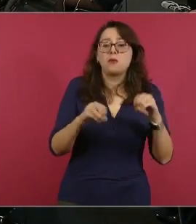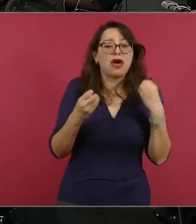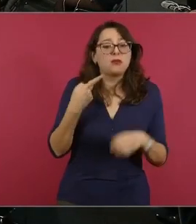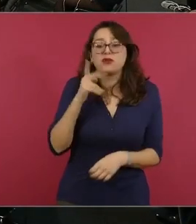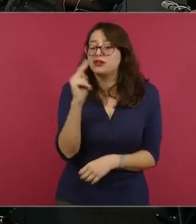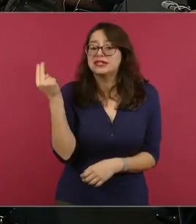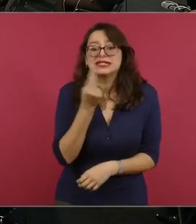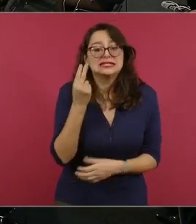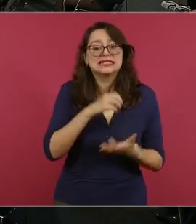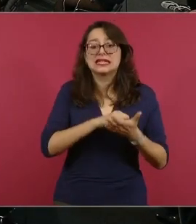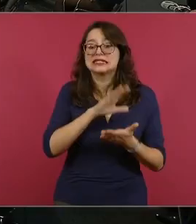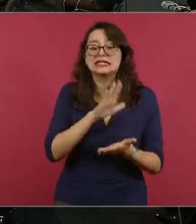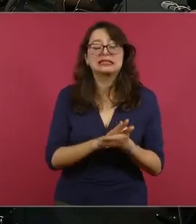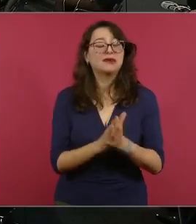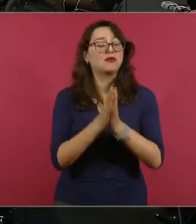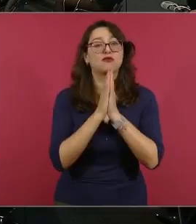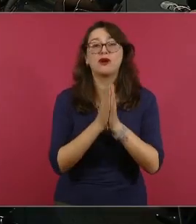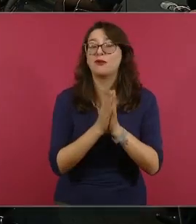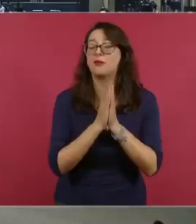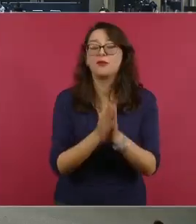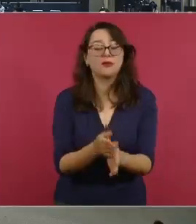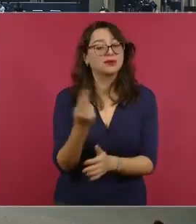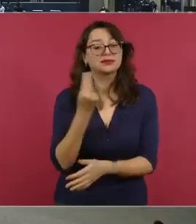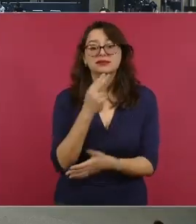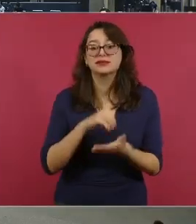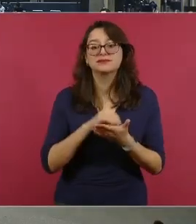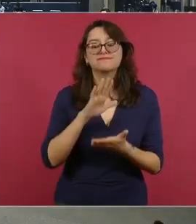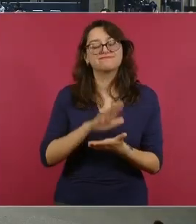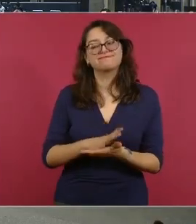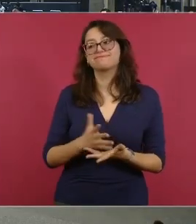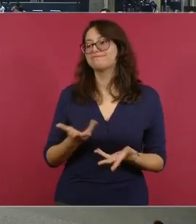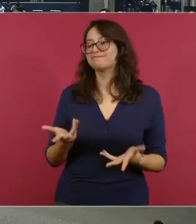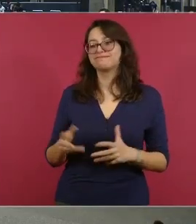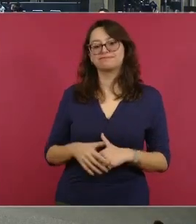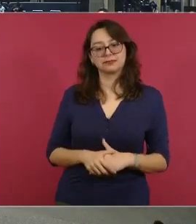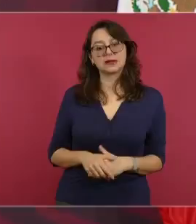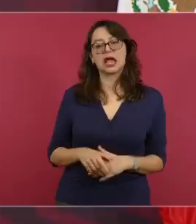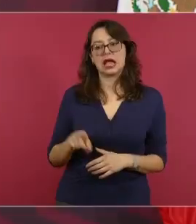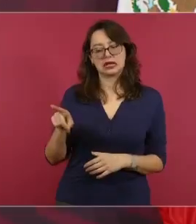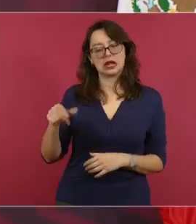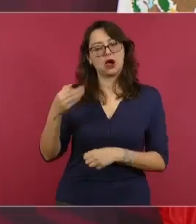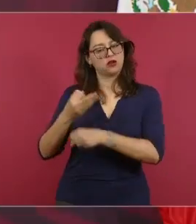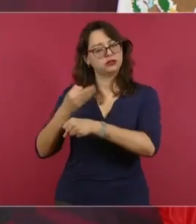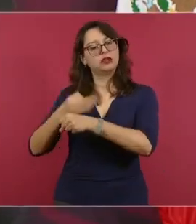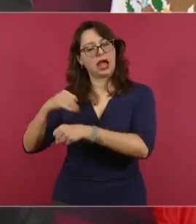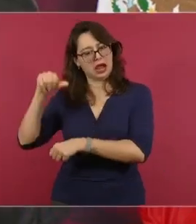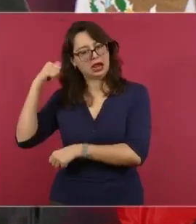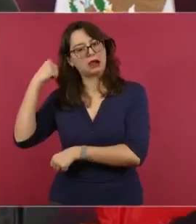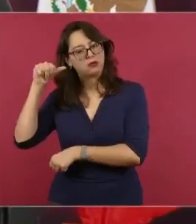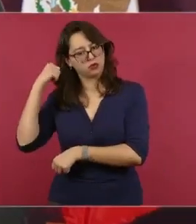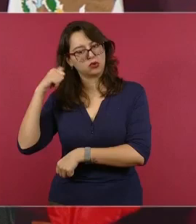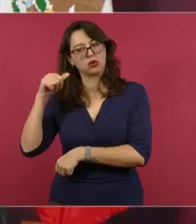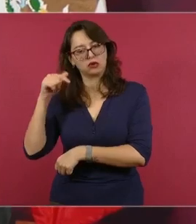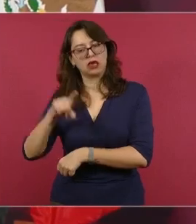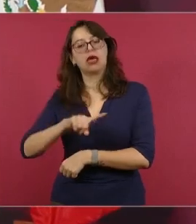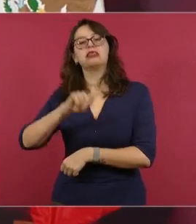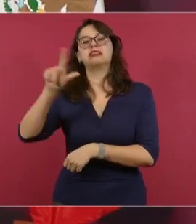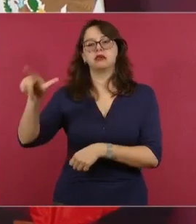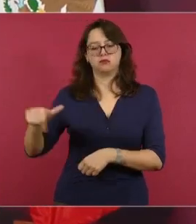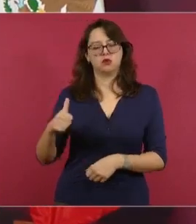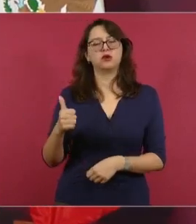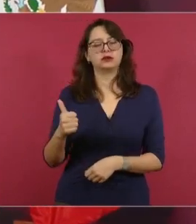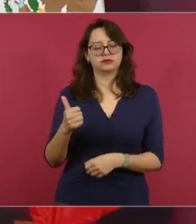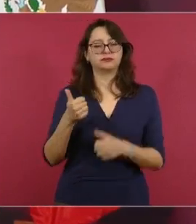Yo sé que ahorita está preocupado, pero si usted conoce el caso. Sí. ¿Tiene una audiencia con él? Bueno, los va a atender el secretario de